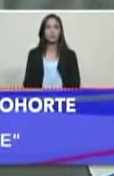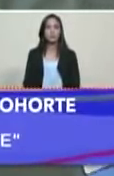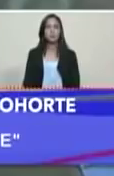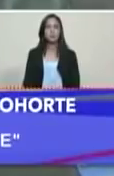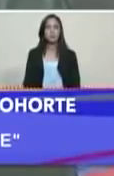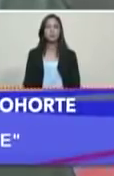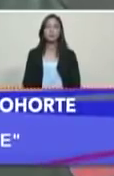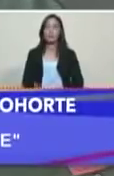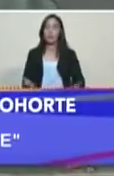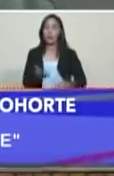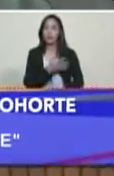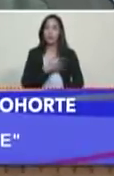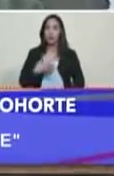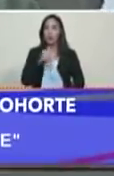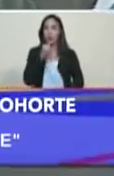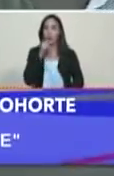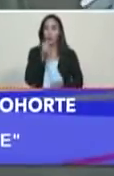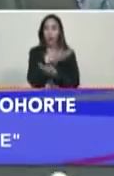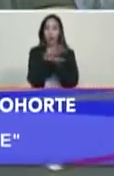anunciar